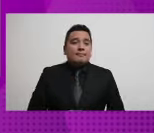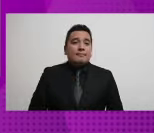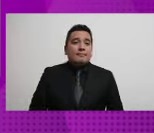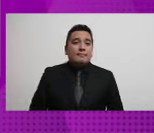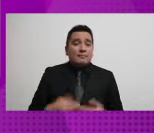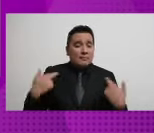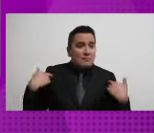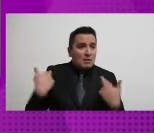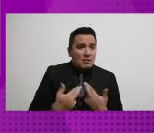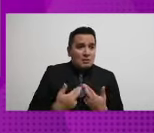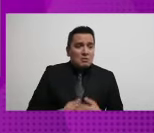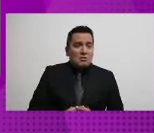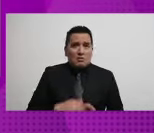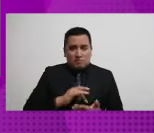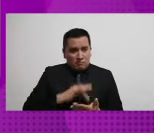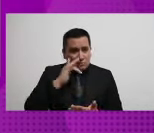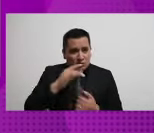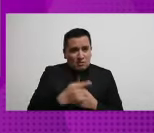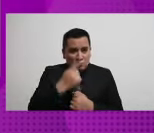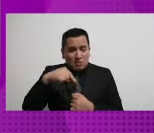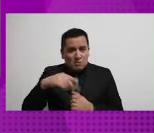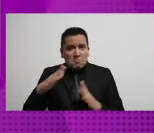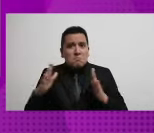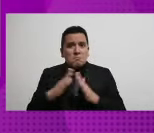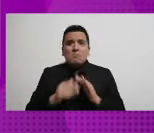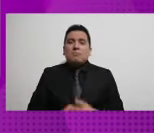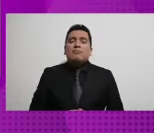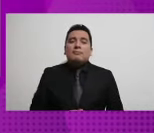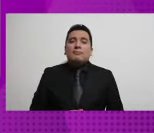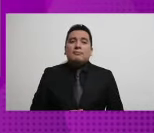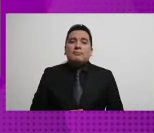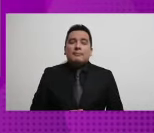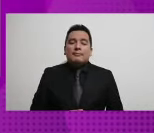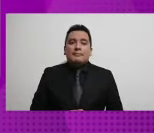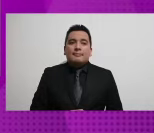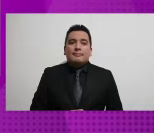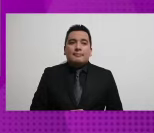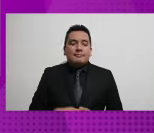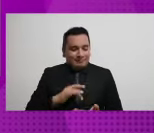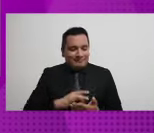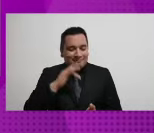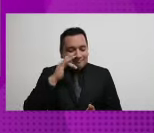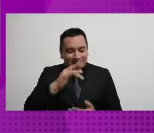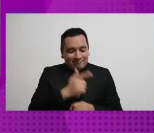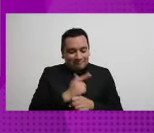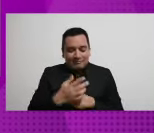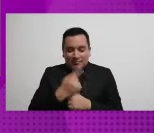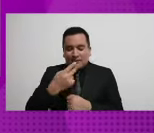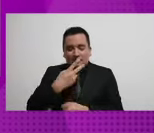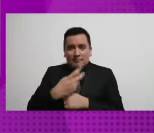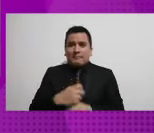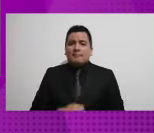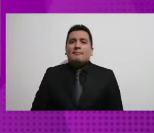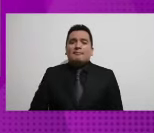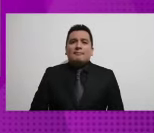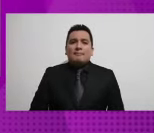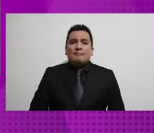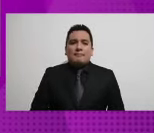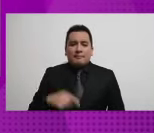Gracias, maestra Georgina Aguirre. Muchas gracias por su participación en este programa. Muchísimas gracias, licenciado,